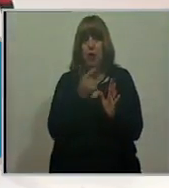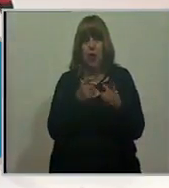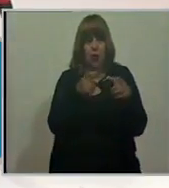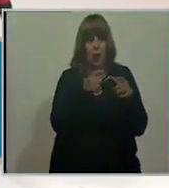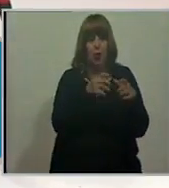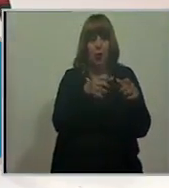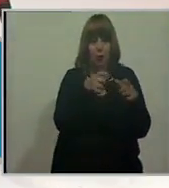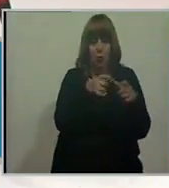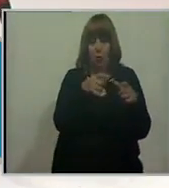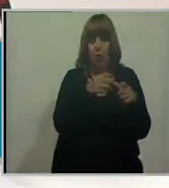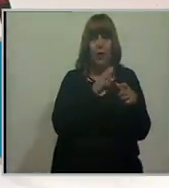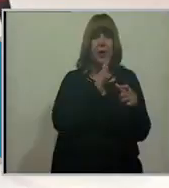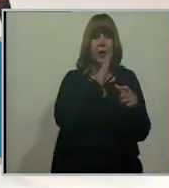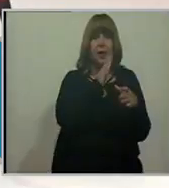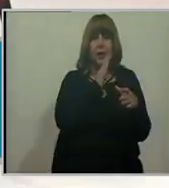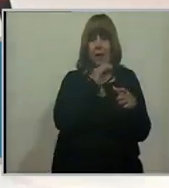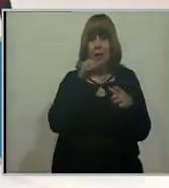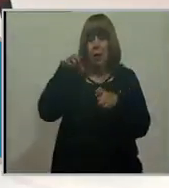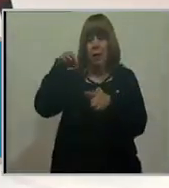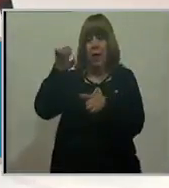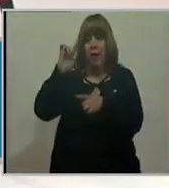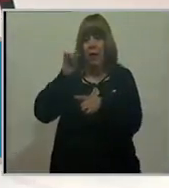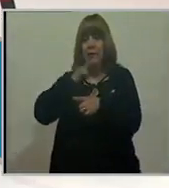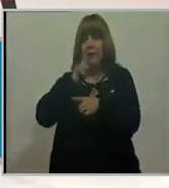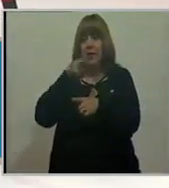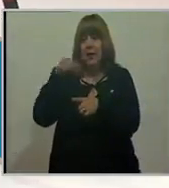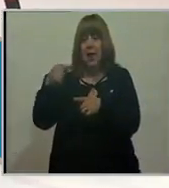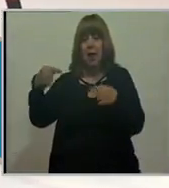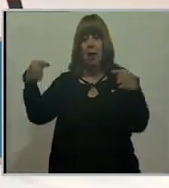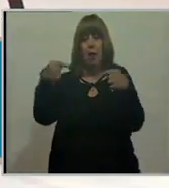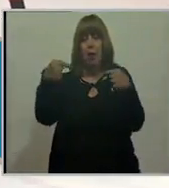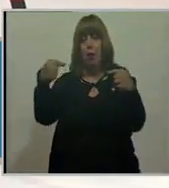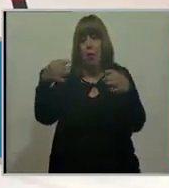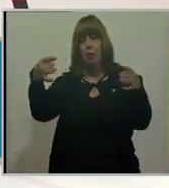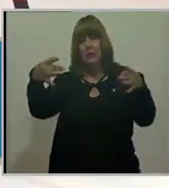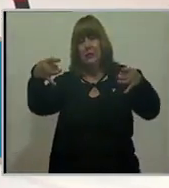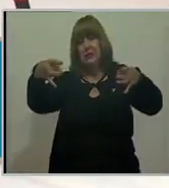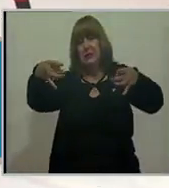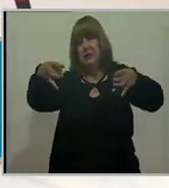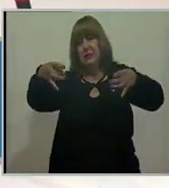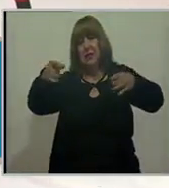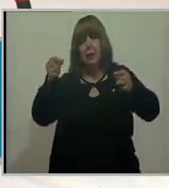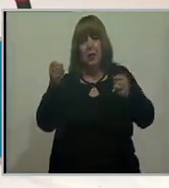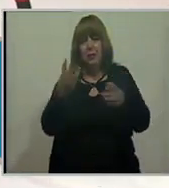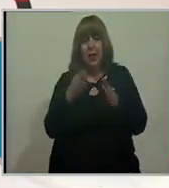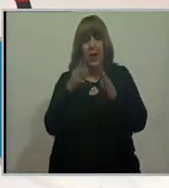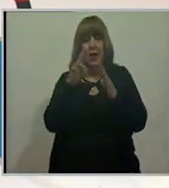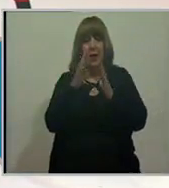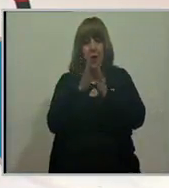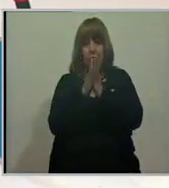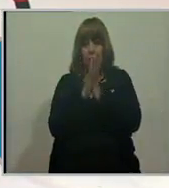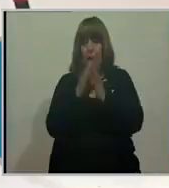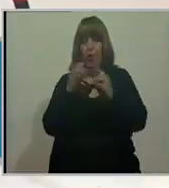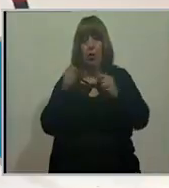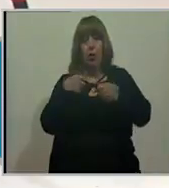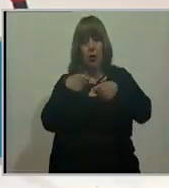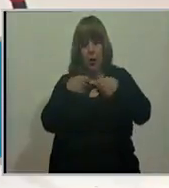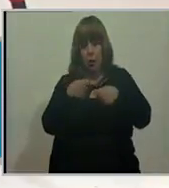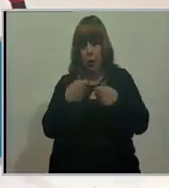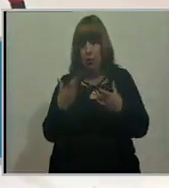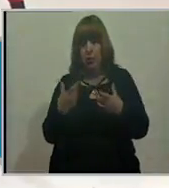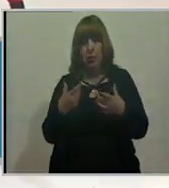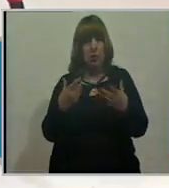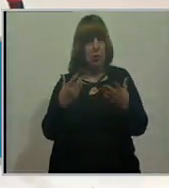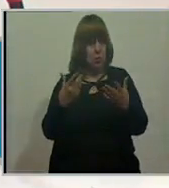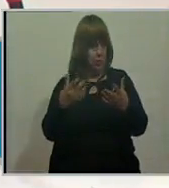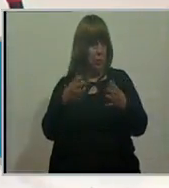que prácticamente vive en conflicto siempre, con cuestiones que tienen que ver desde lo religioso y con cuestiones que tienen que ver con lo comercial. Están en un punto clave